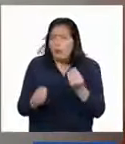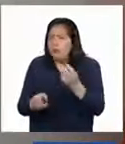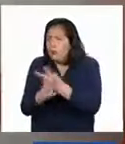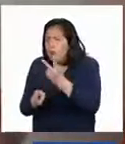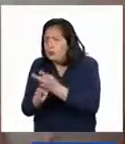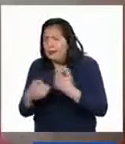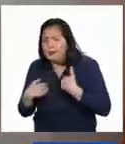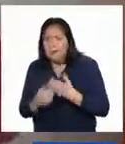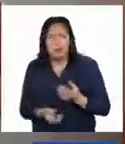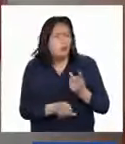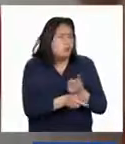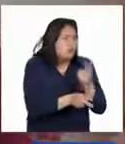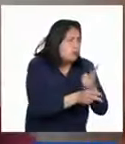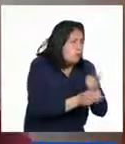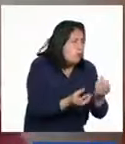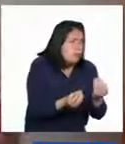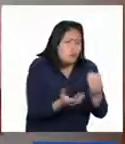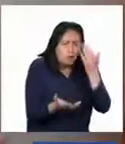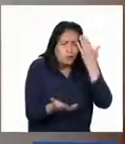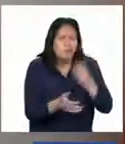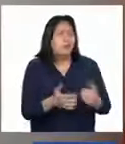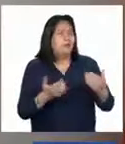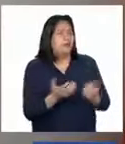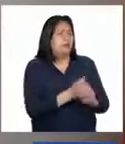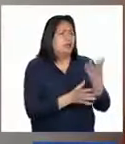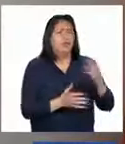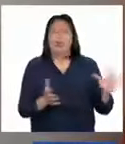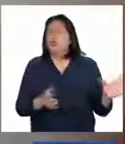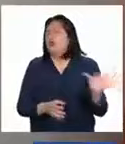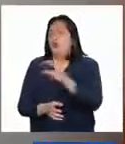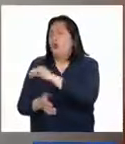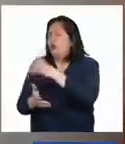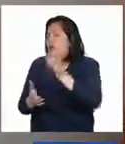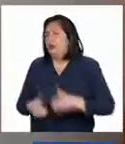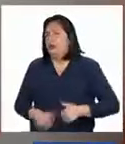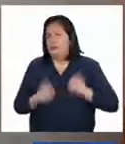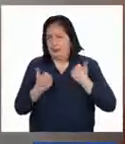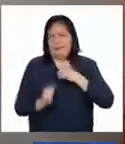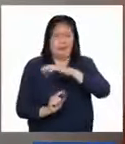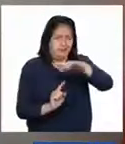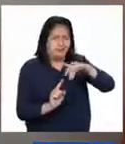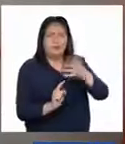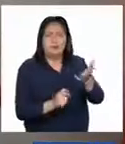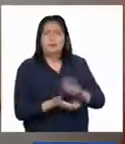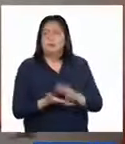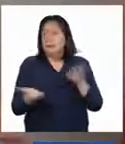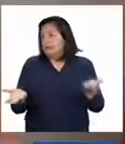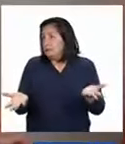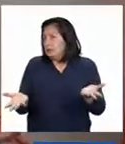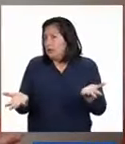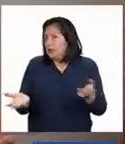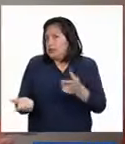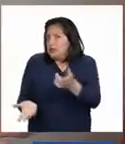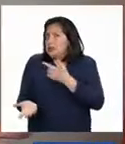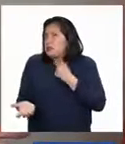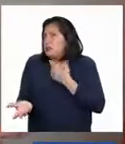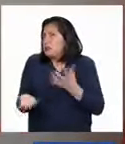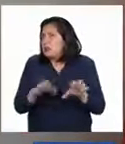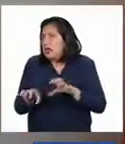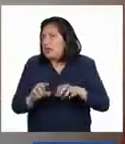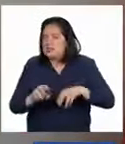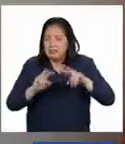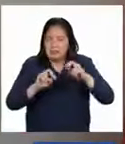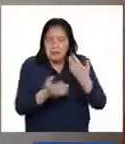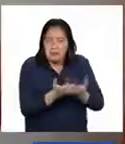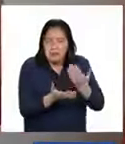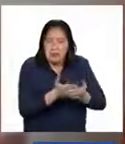a los animales, a las plantas, a todos los seres que viven en el ambiente. Además, ¿a quién no le gusta hacer